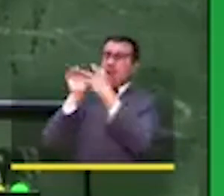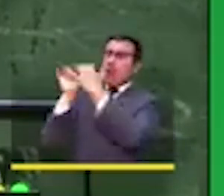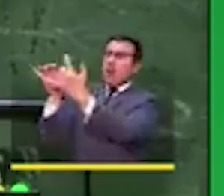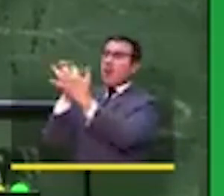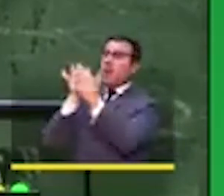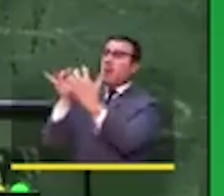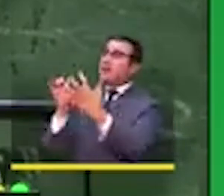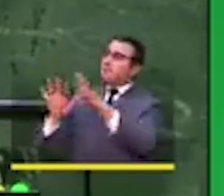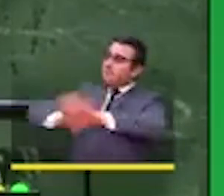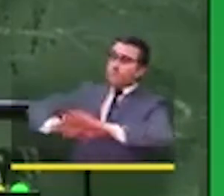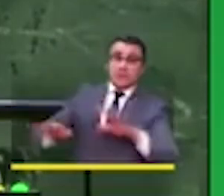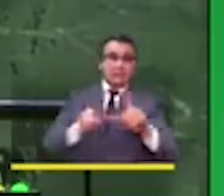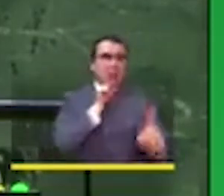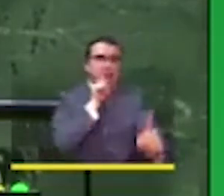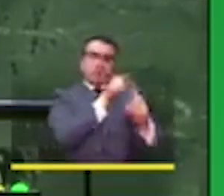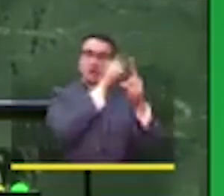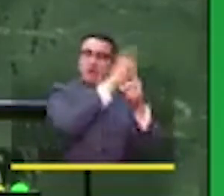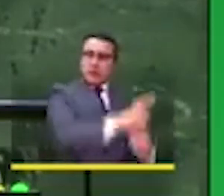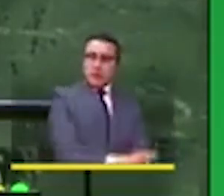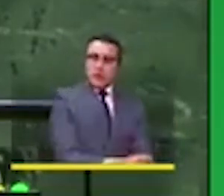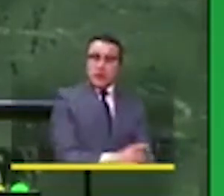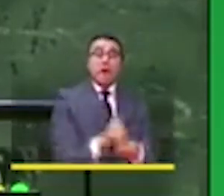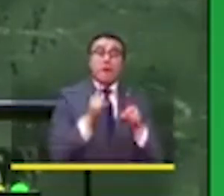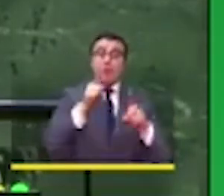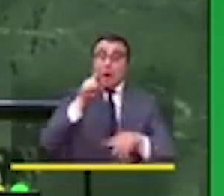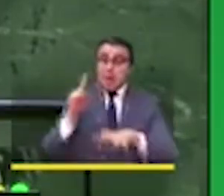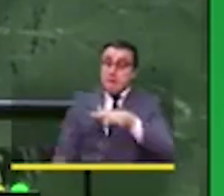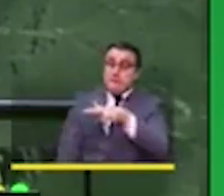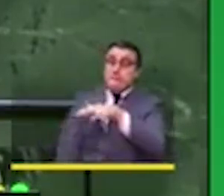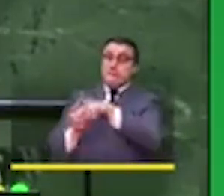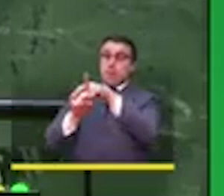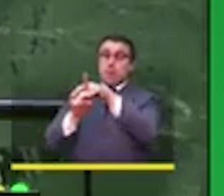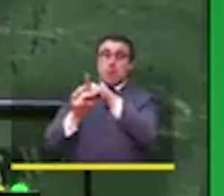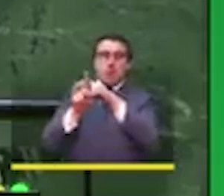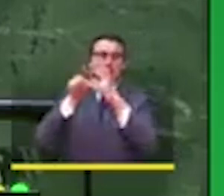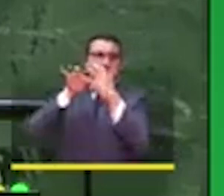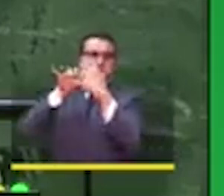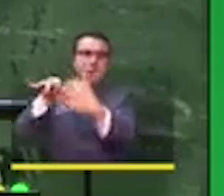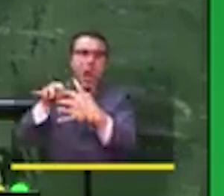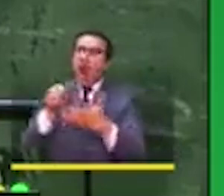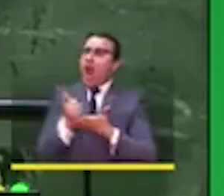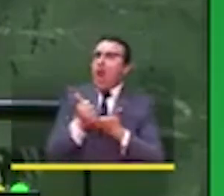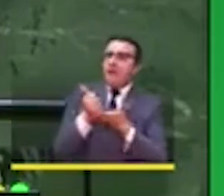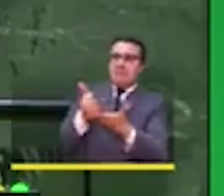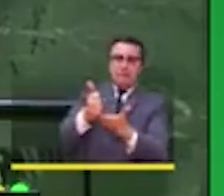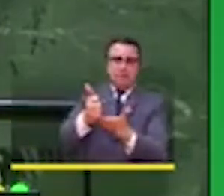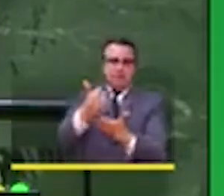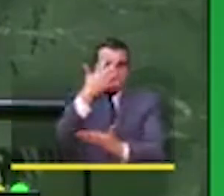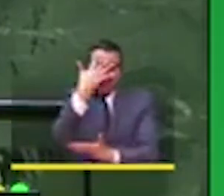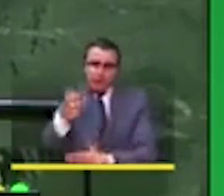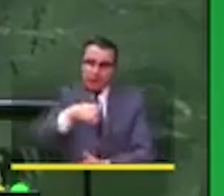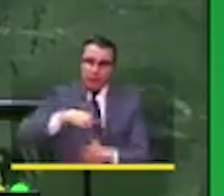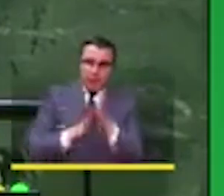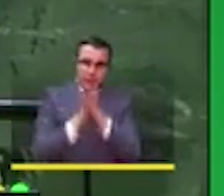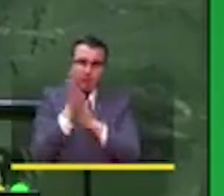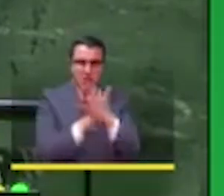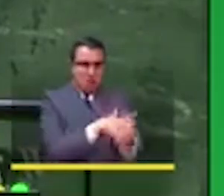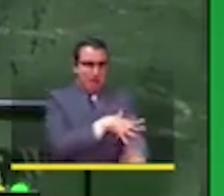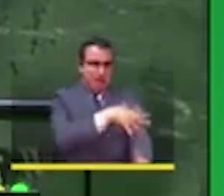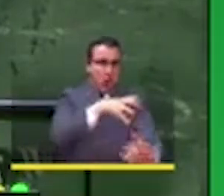guerras, pero ayudaron a prender una, porque al poder mundial le convenía en su juego de